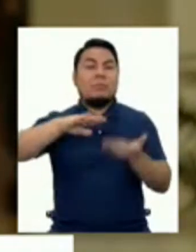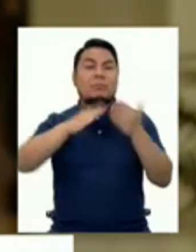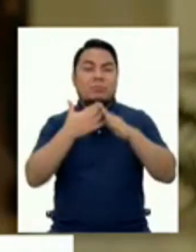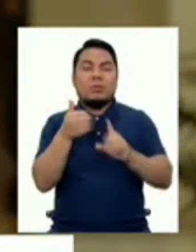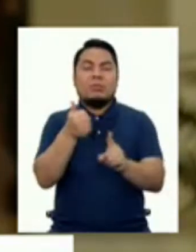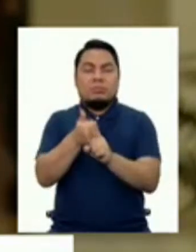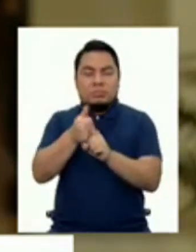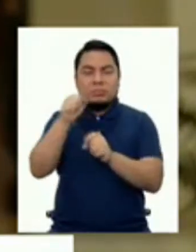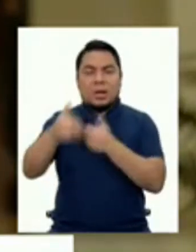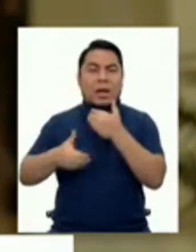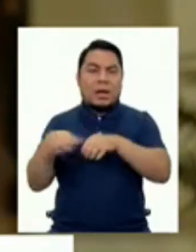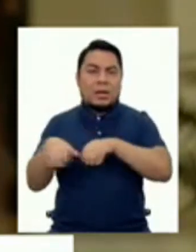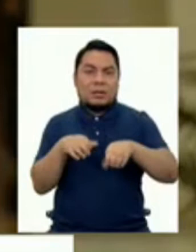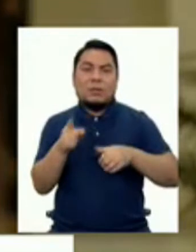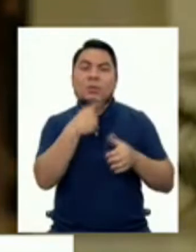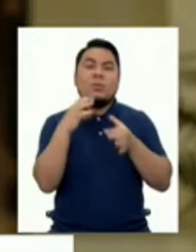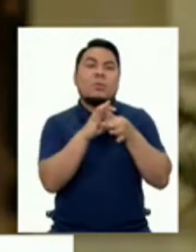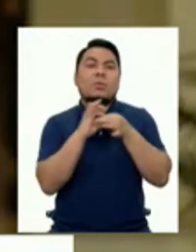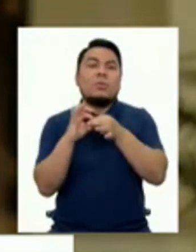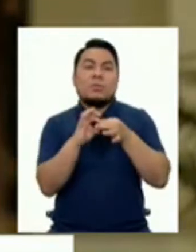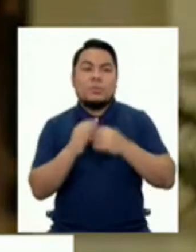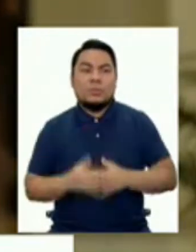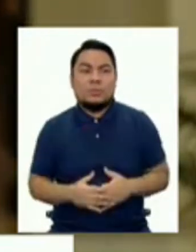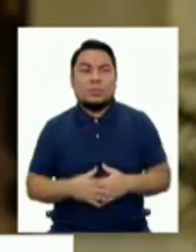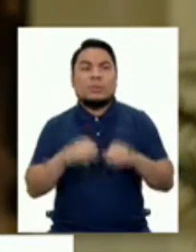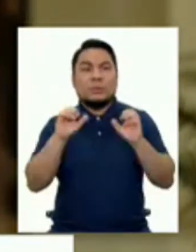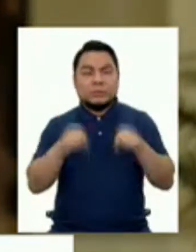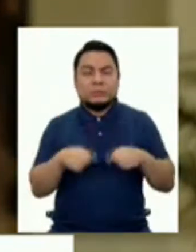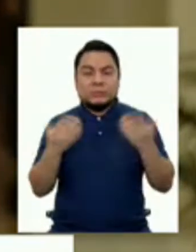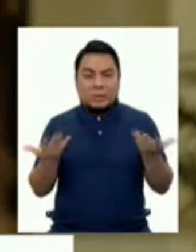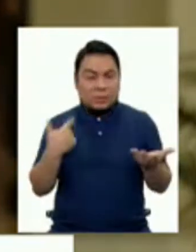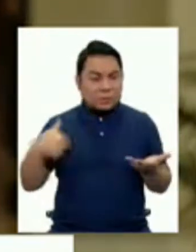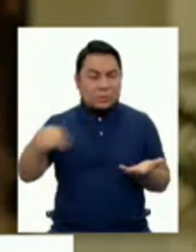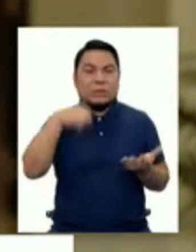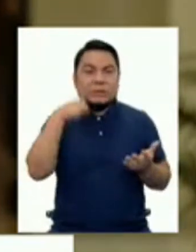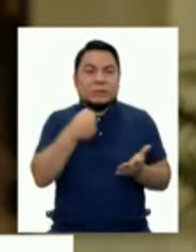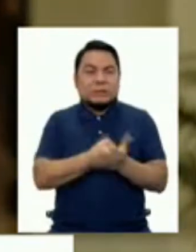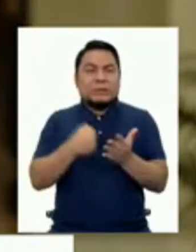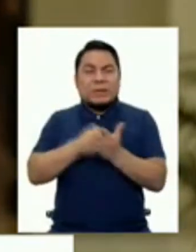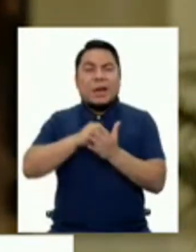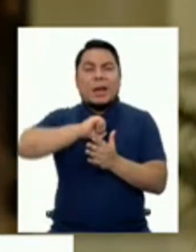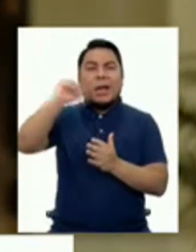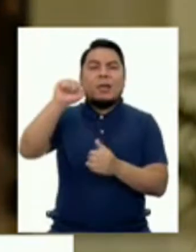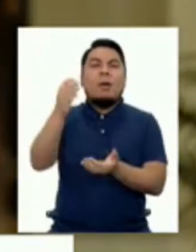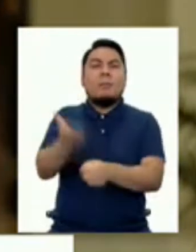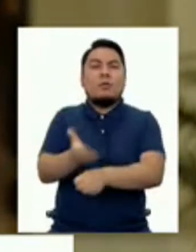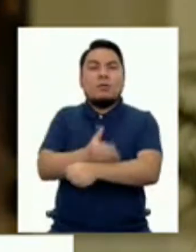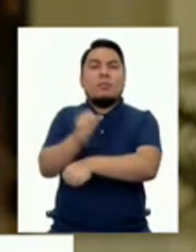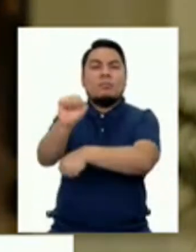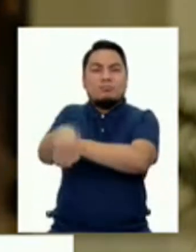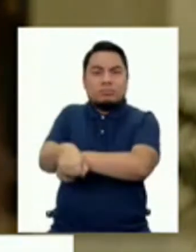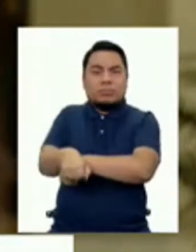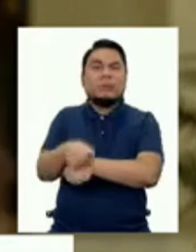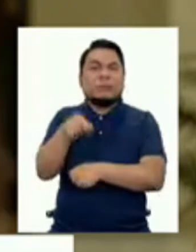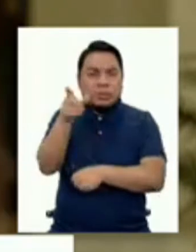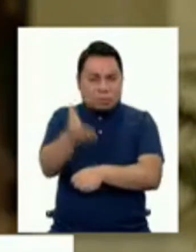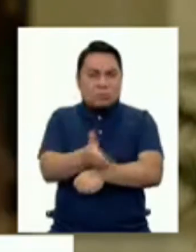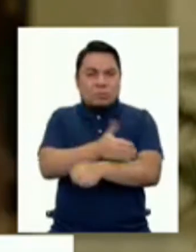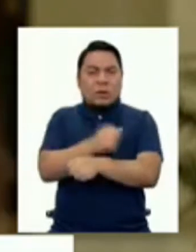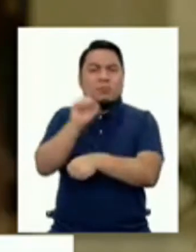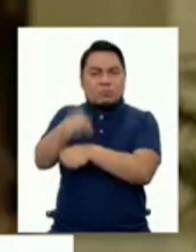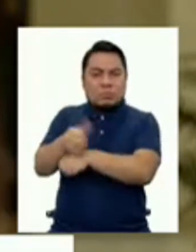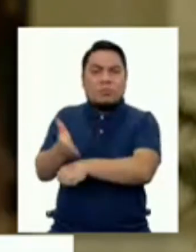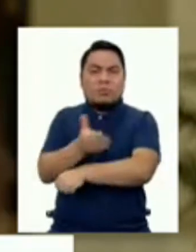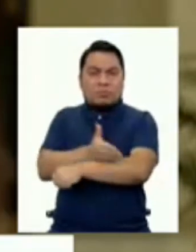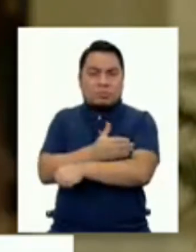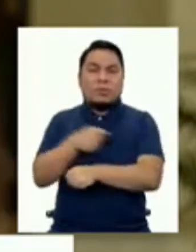hacer lo propio. Juntos estamos ganando esta guerra al